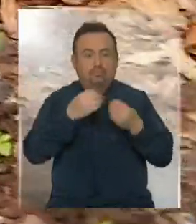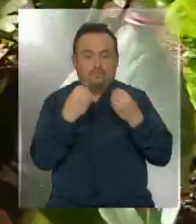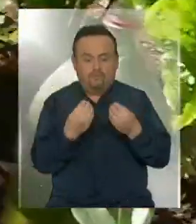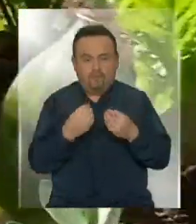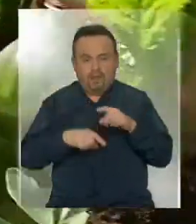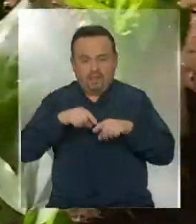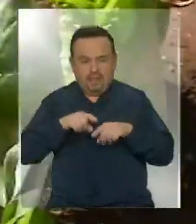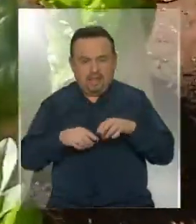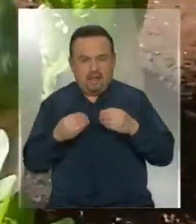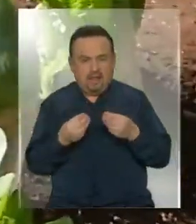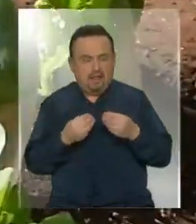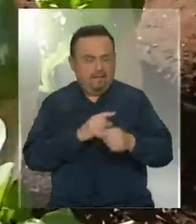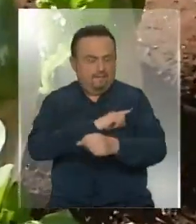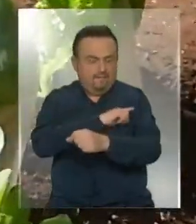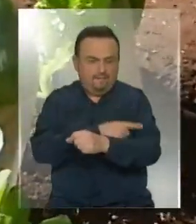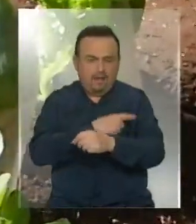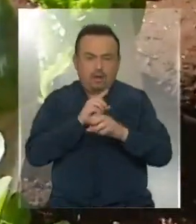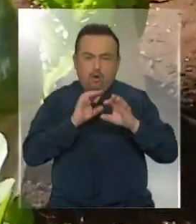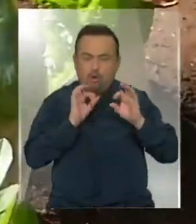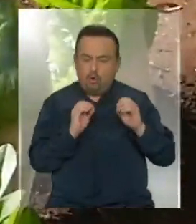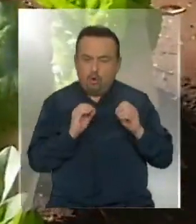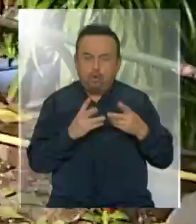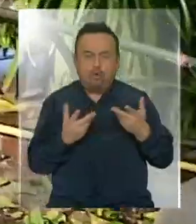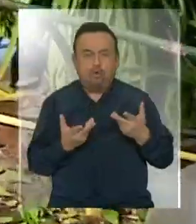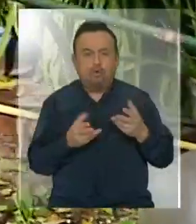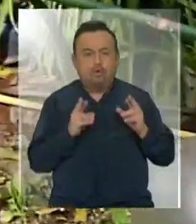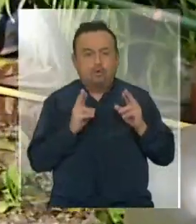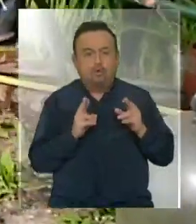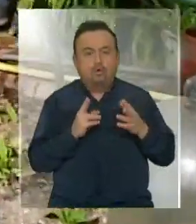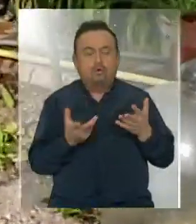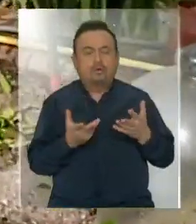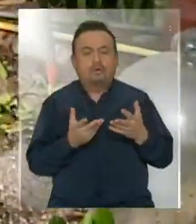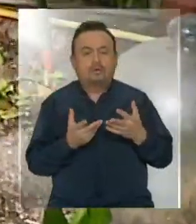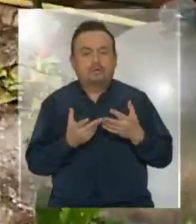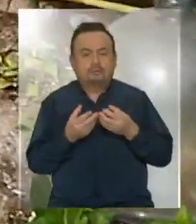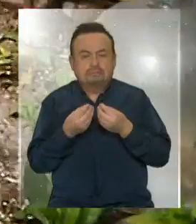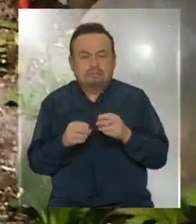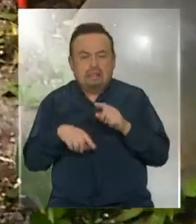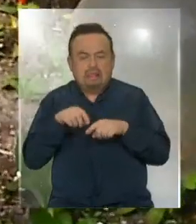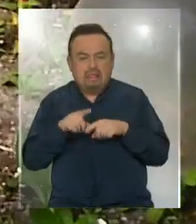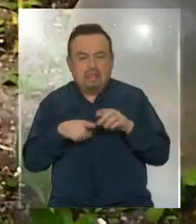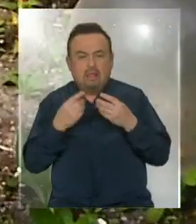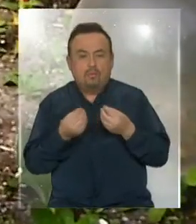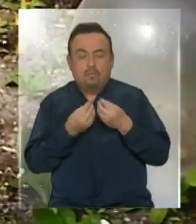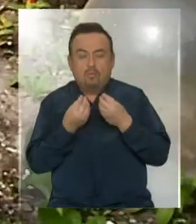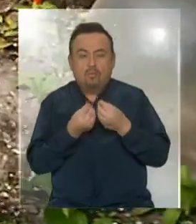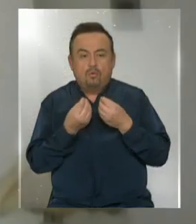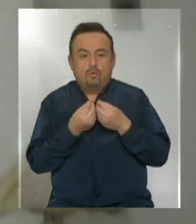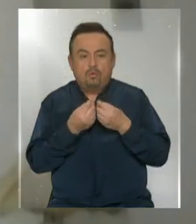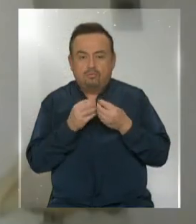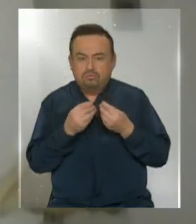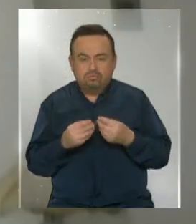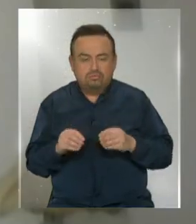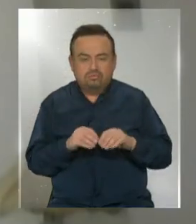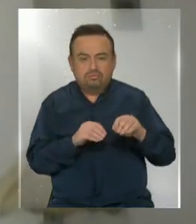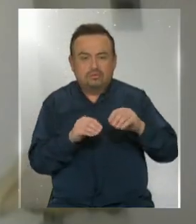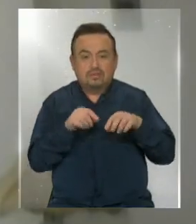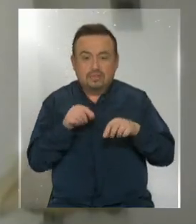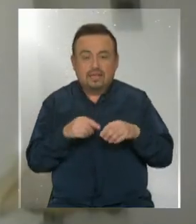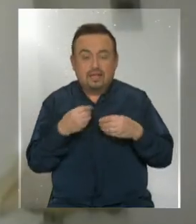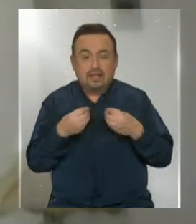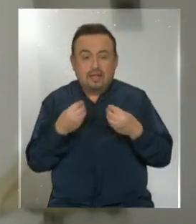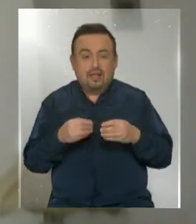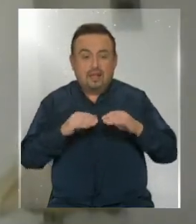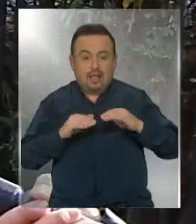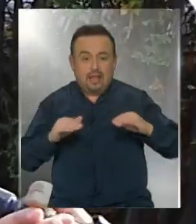nutritivo, que ojalá sea de sustrato orgánico, que tenga muchos microorganismos, de tal manera que eso